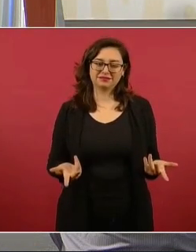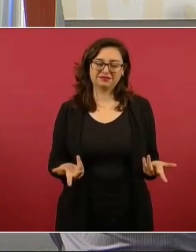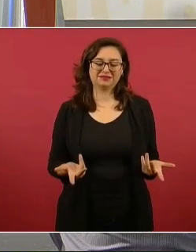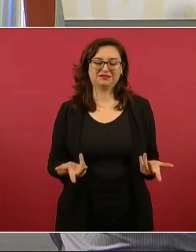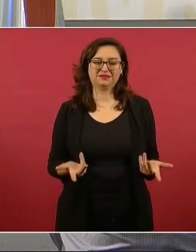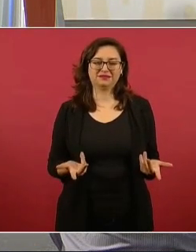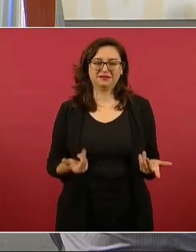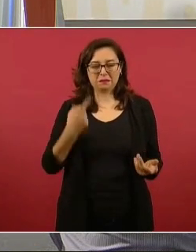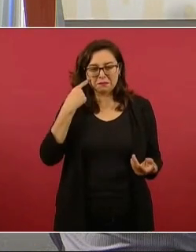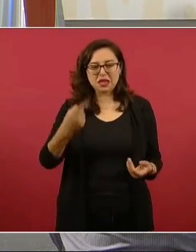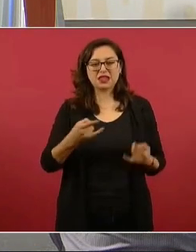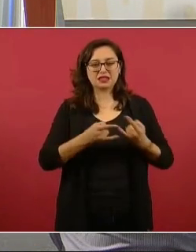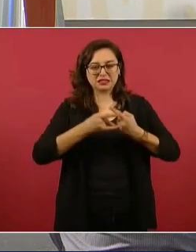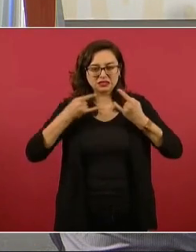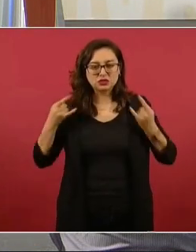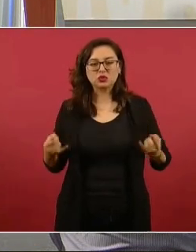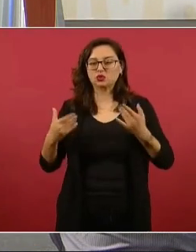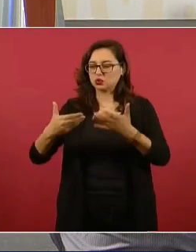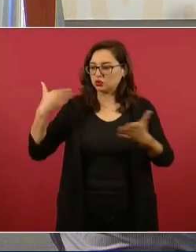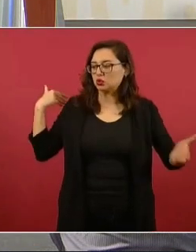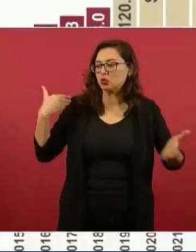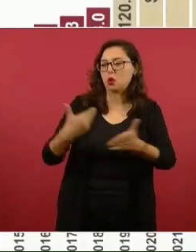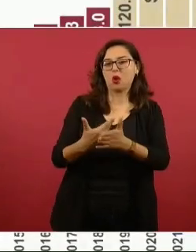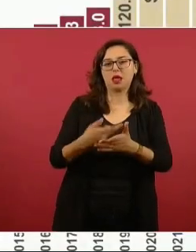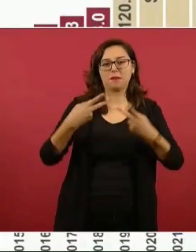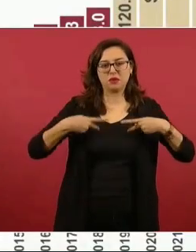con el salario, con esa mentira.